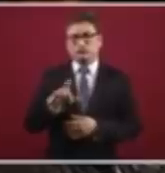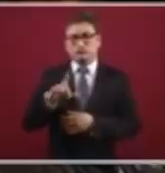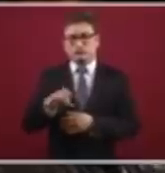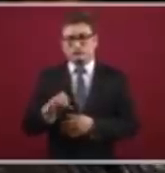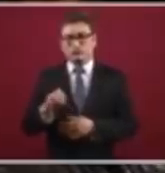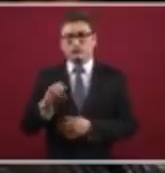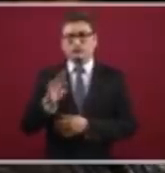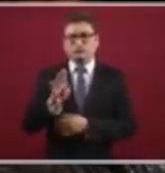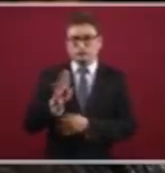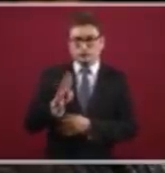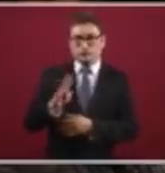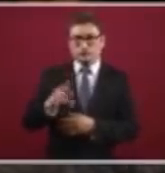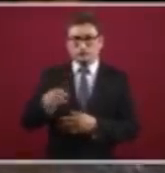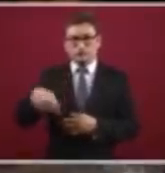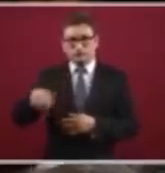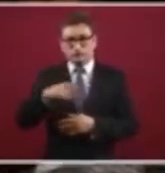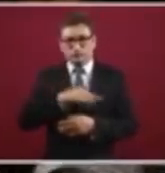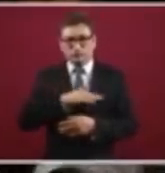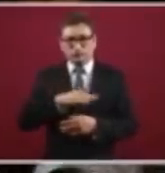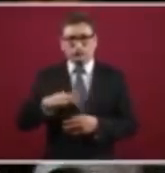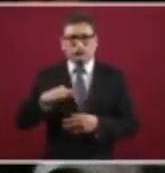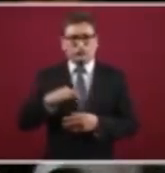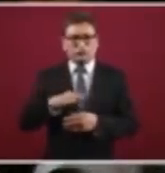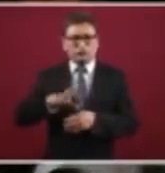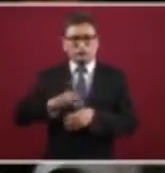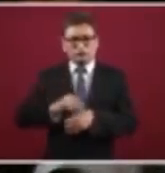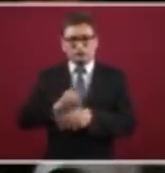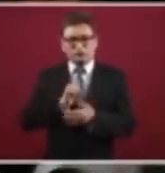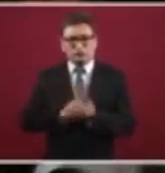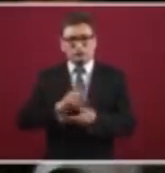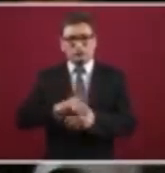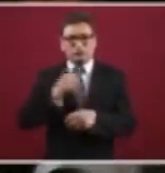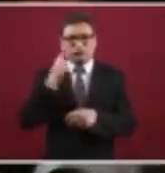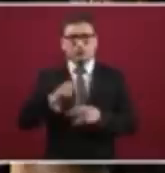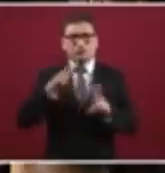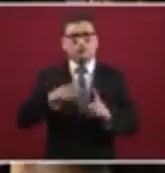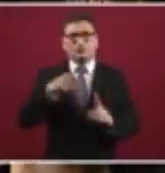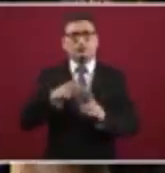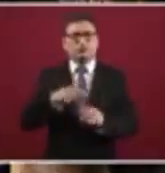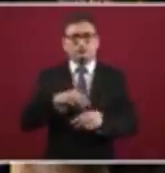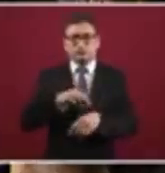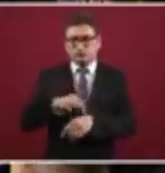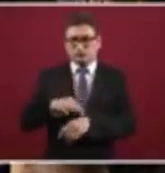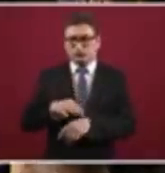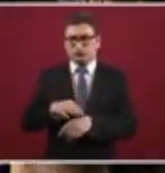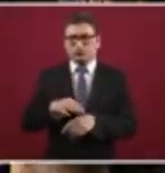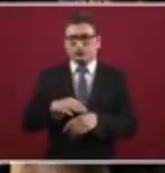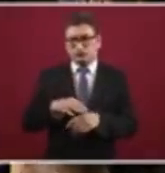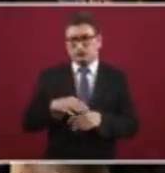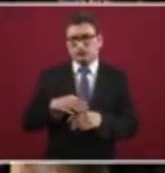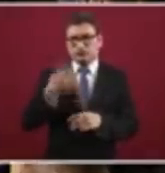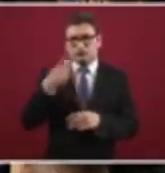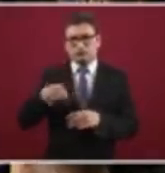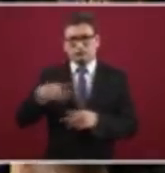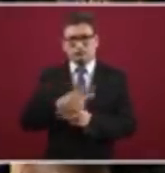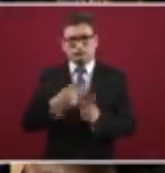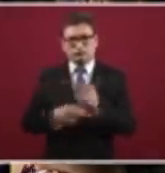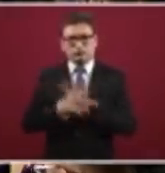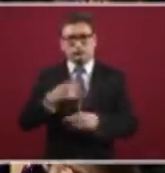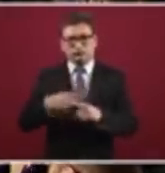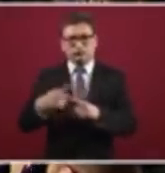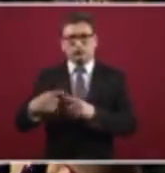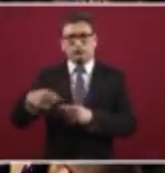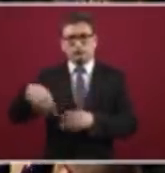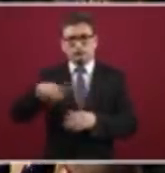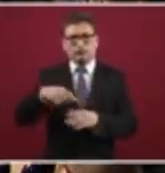fines médicos porque lo sabemos que muchos de estos productos se usan en los hospitales